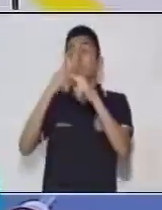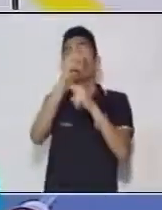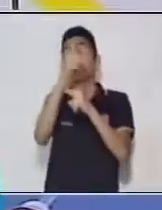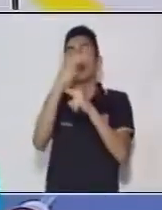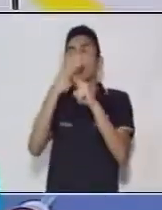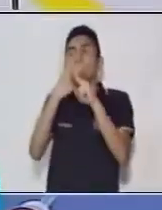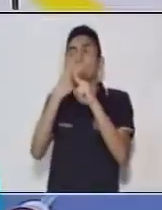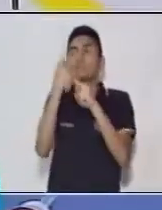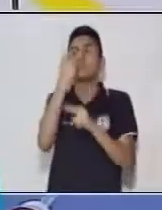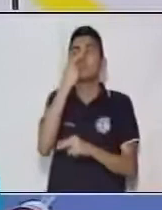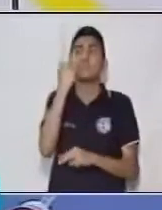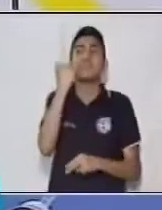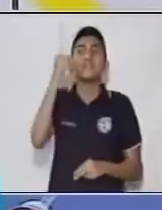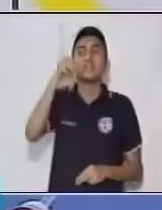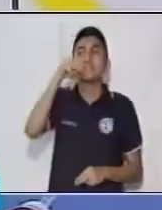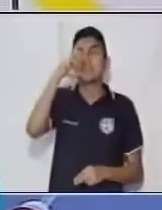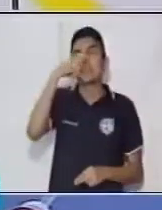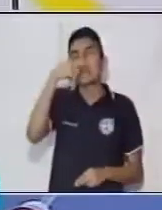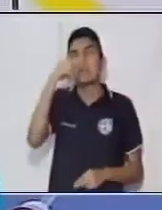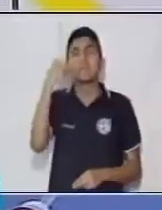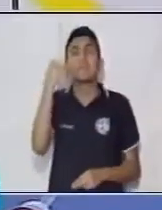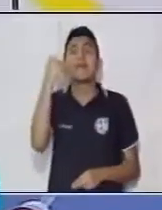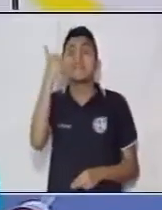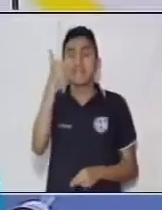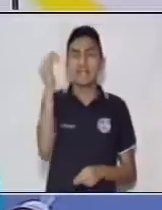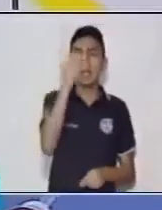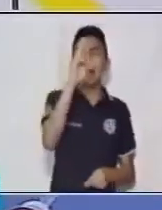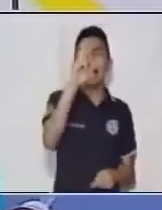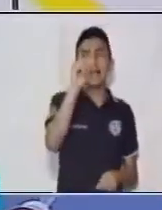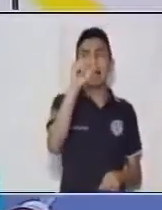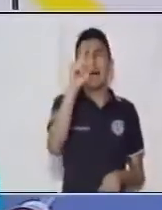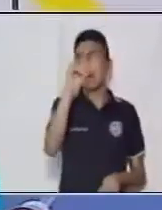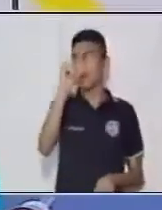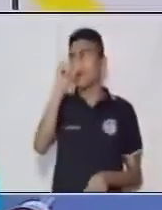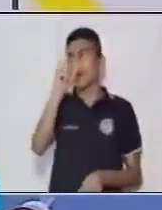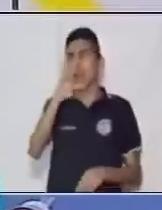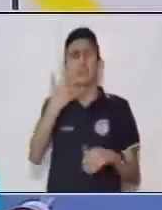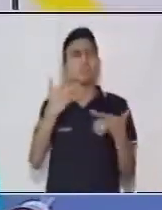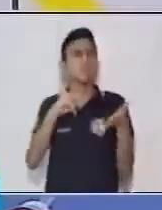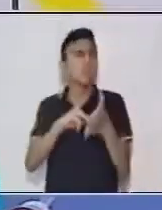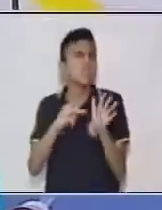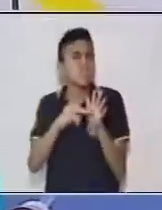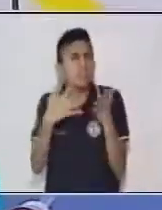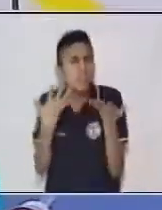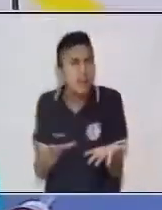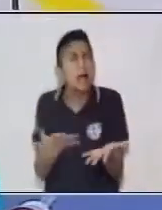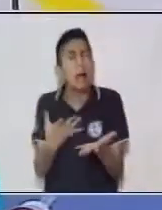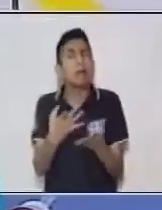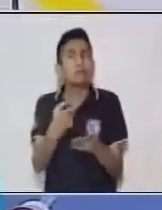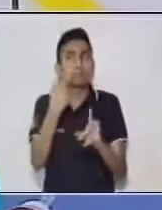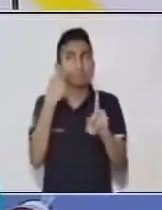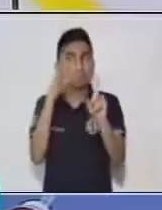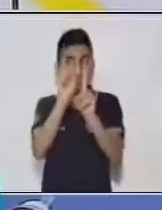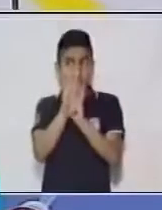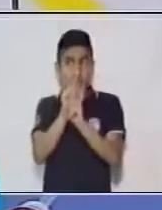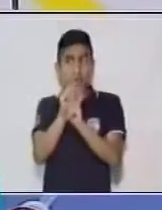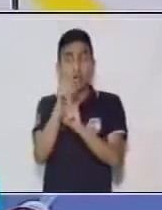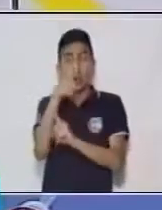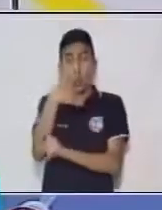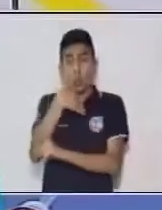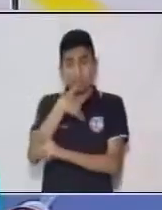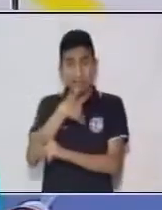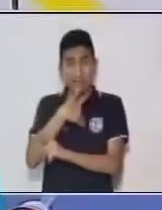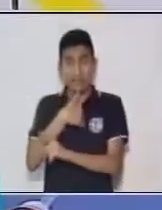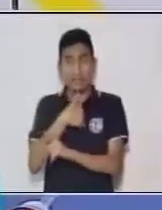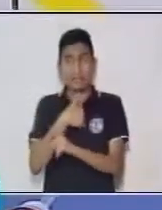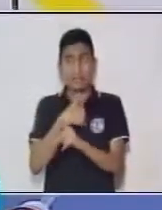simetría radial. ¿En qué consiste esta simetría? Tú trazas diagonales